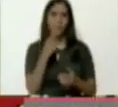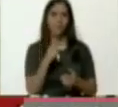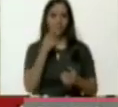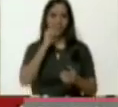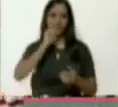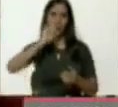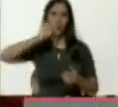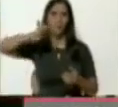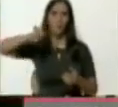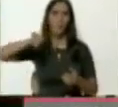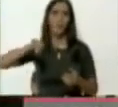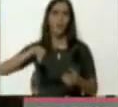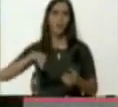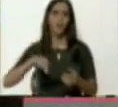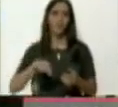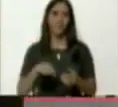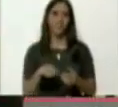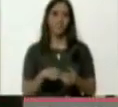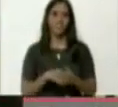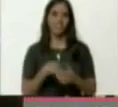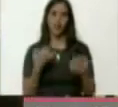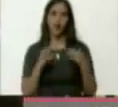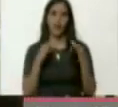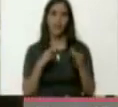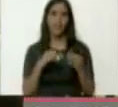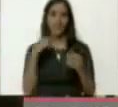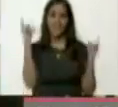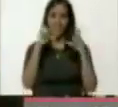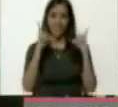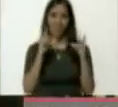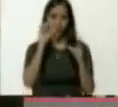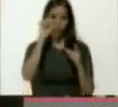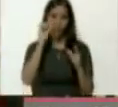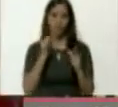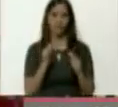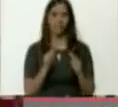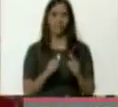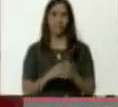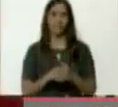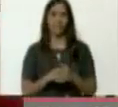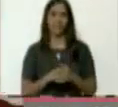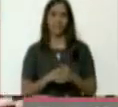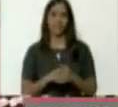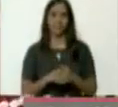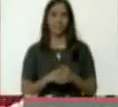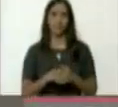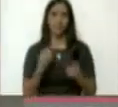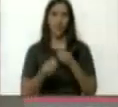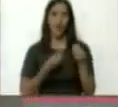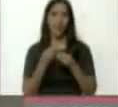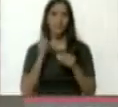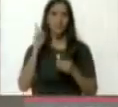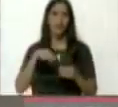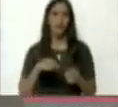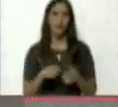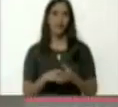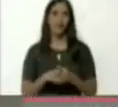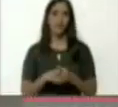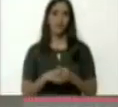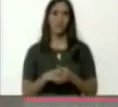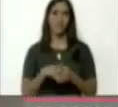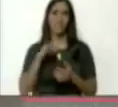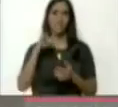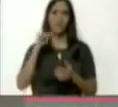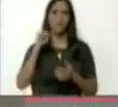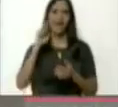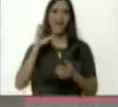moco. Uno no se saca, uno normalmente en la televisión no se saca los mocos, a menos que se zurda con Dios. No, pero lo hizo también una vez este Ismael García.